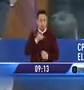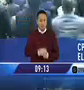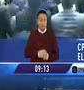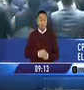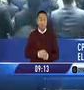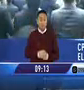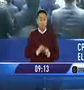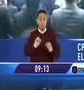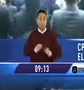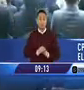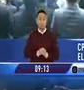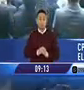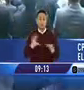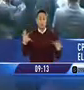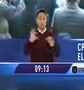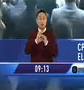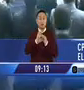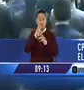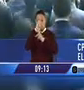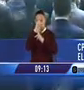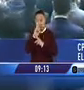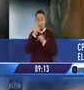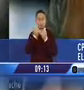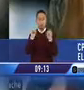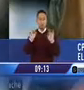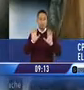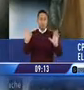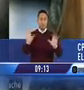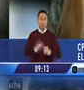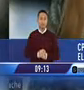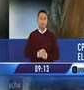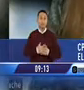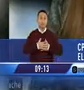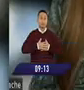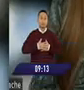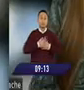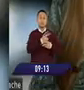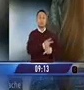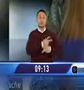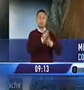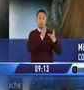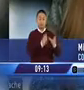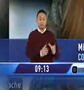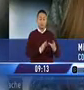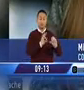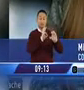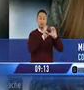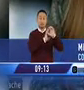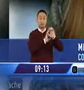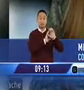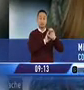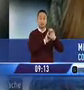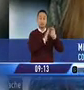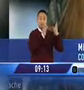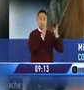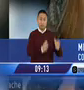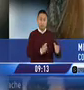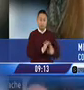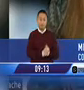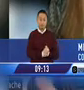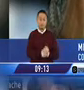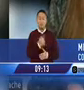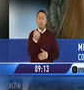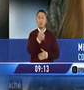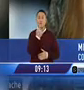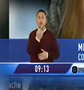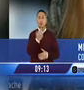una relación de respeto e independencia a cada función. Nosotros como consejeros desde el Consejo de Participación Ciudadana y Control Social solo